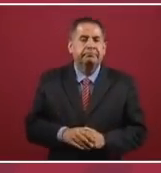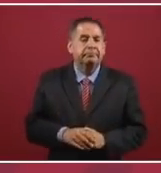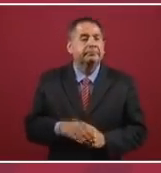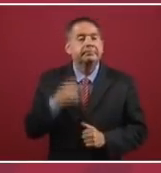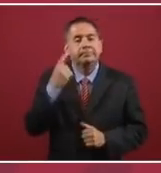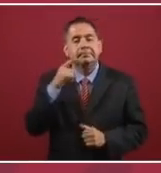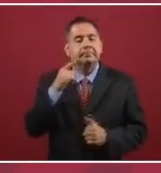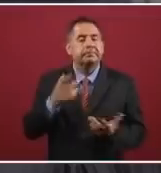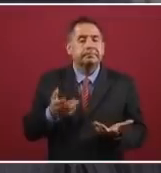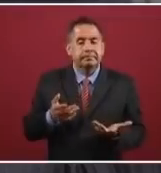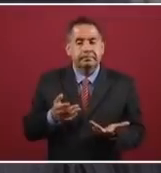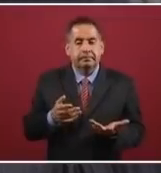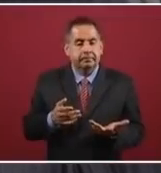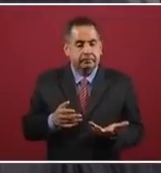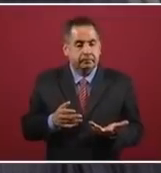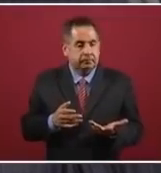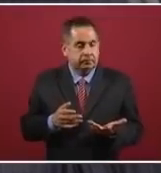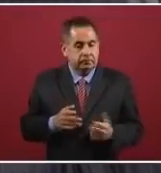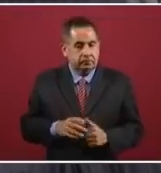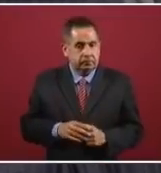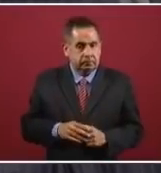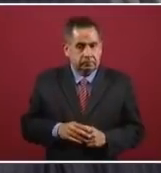para que se